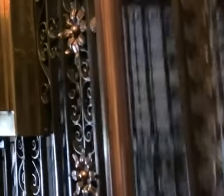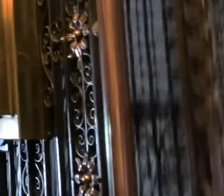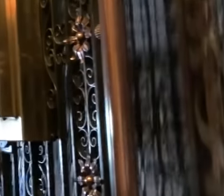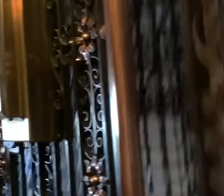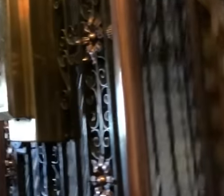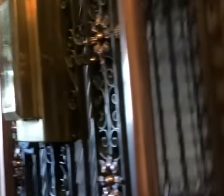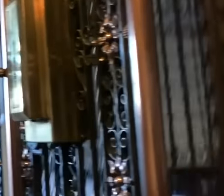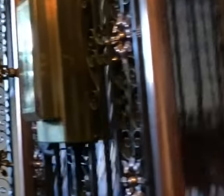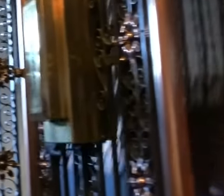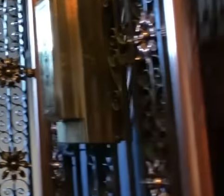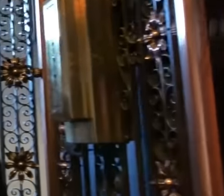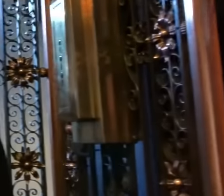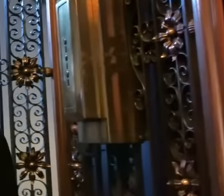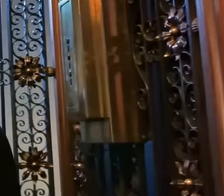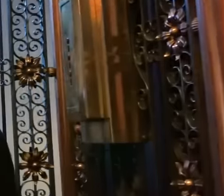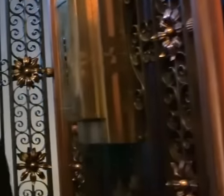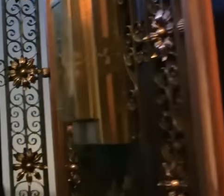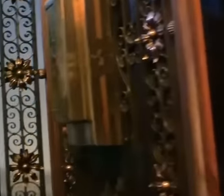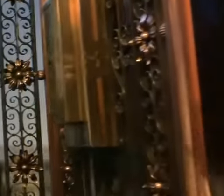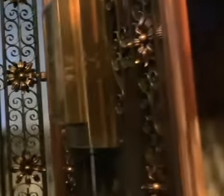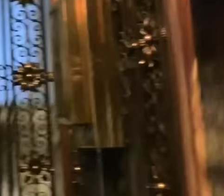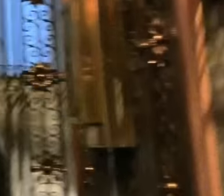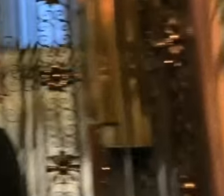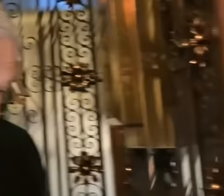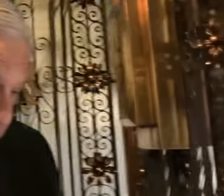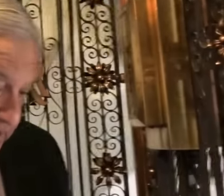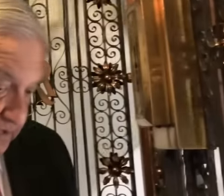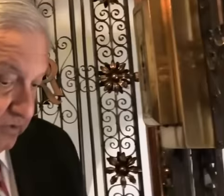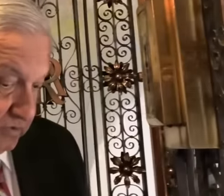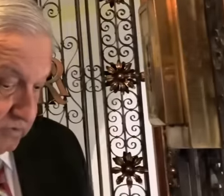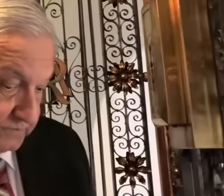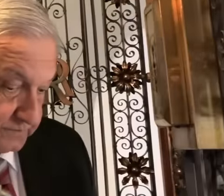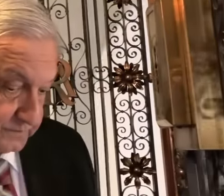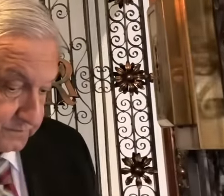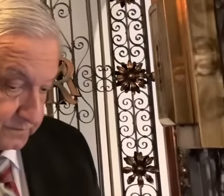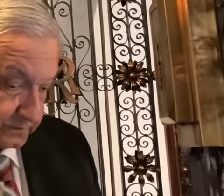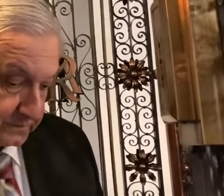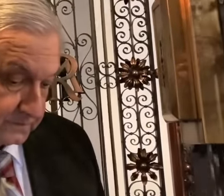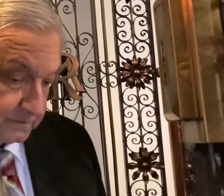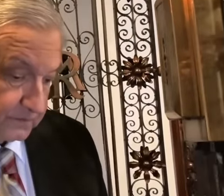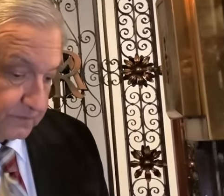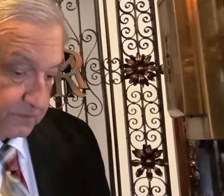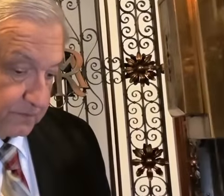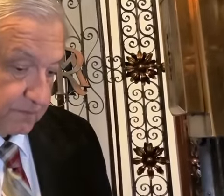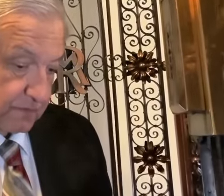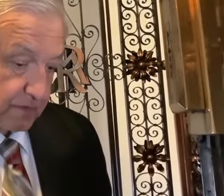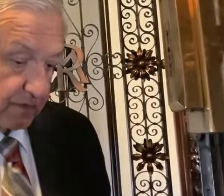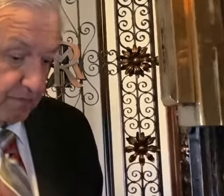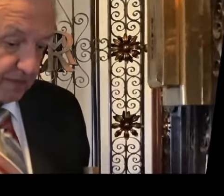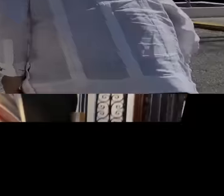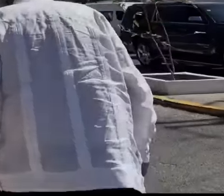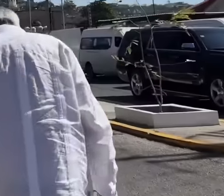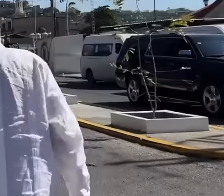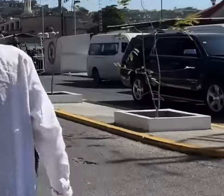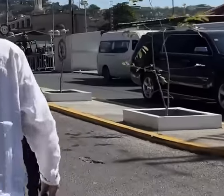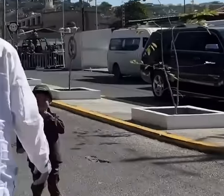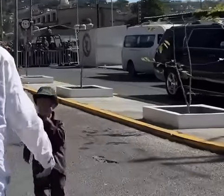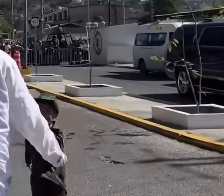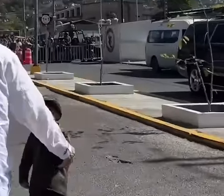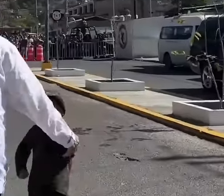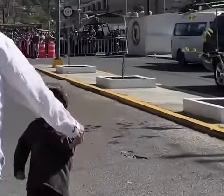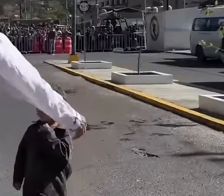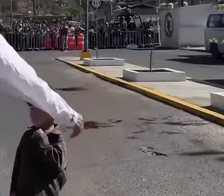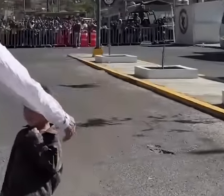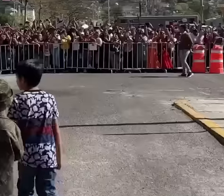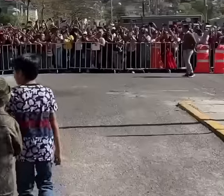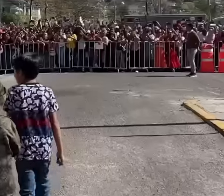la presidencia de la República. Ante todo esto, actualmente sigue trabajando arduamente,